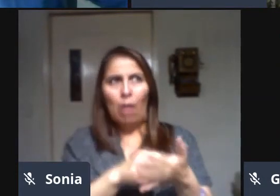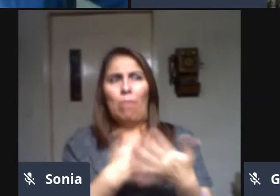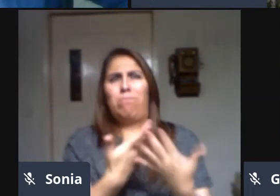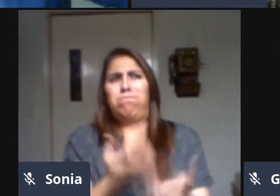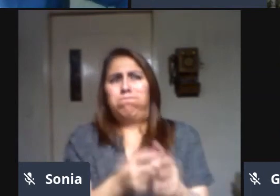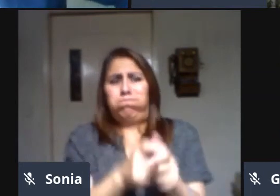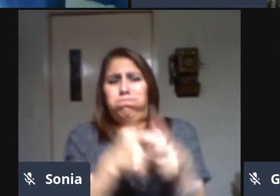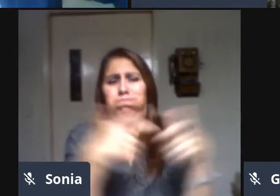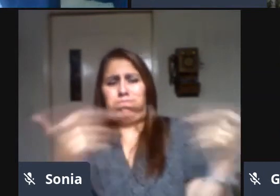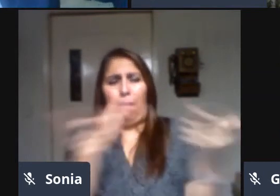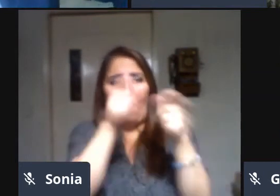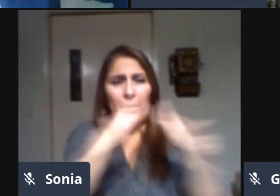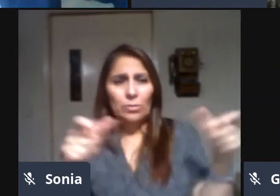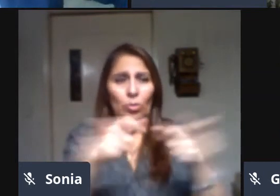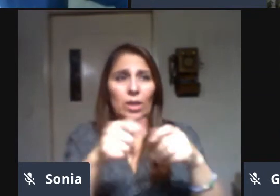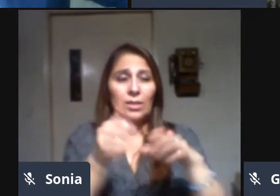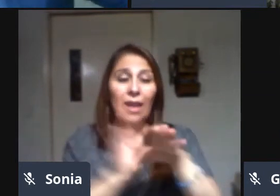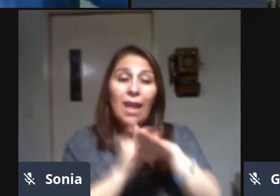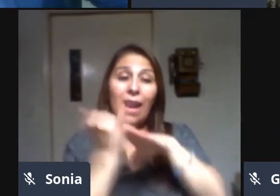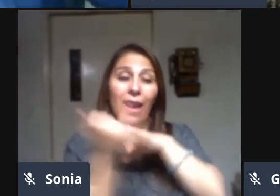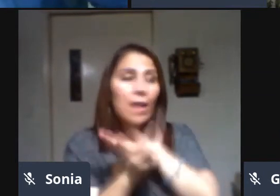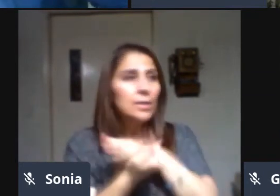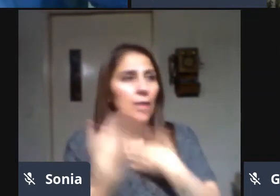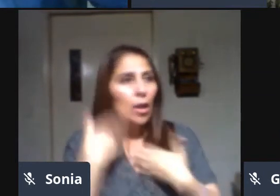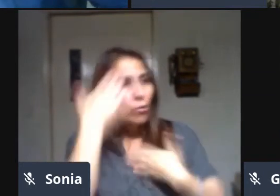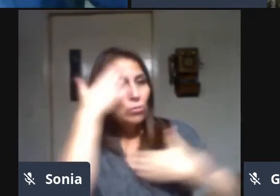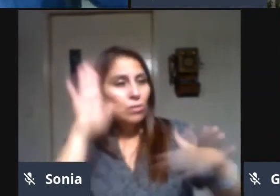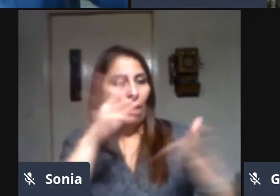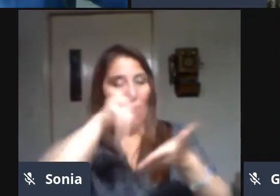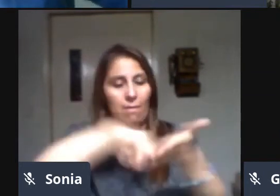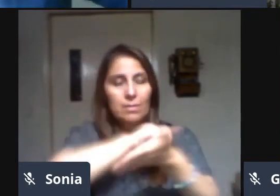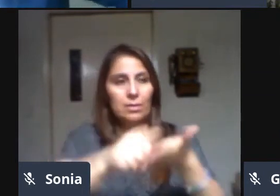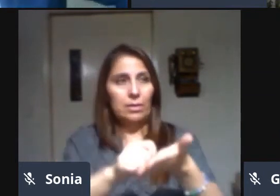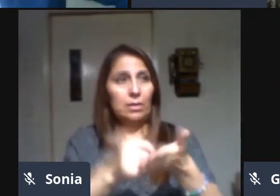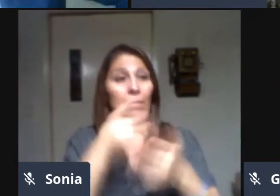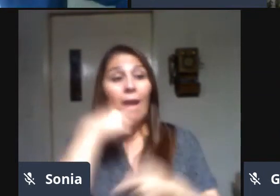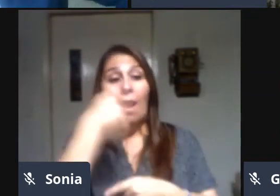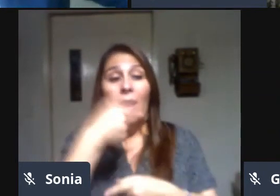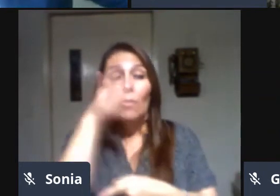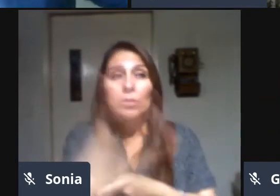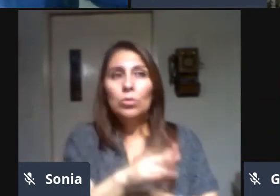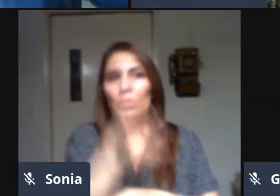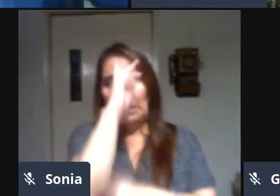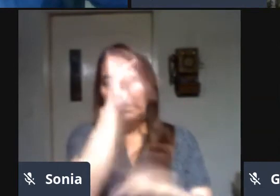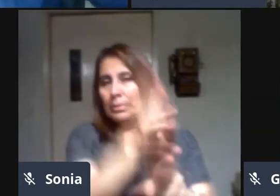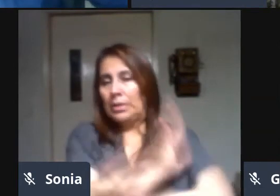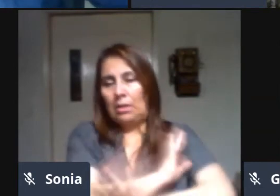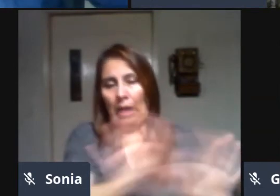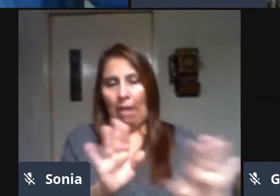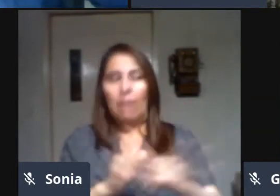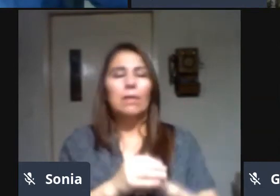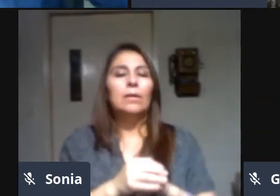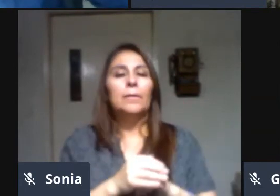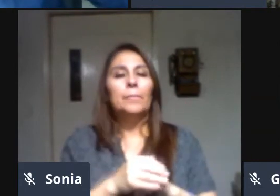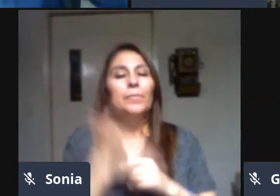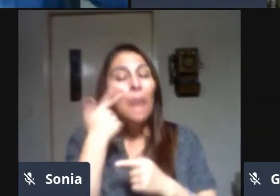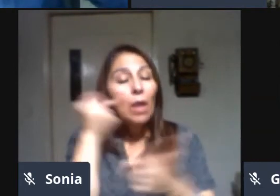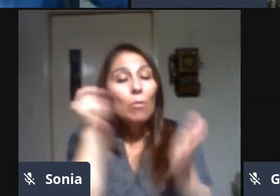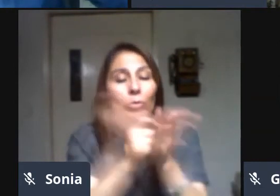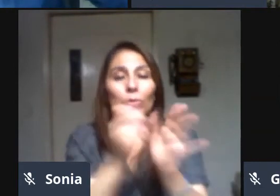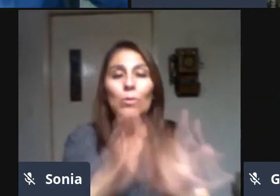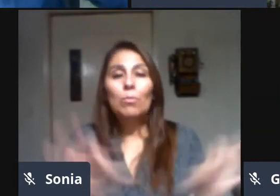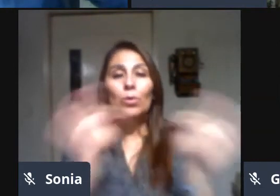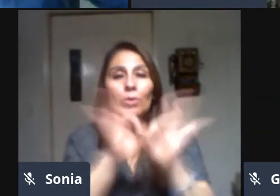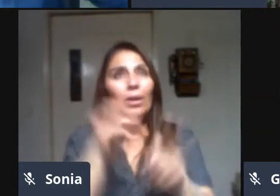vano porque pues no te están enseñando en tu lengua pero entonces también acá hay algo importante y me acordé de rigoberta menchú